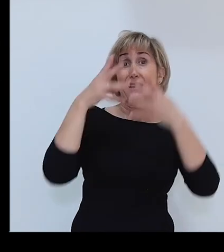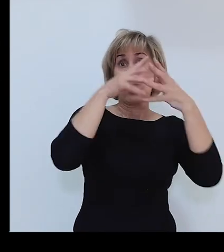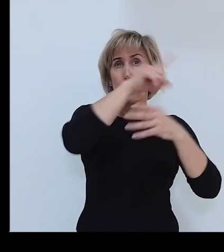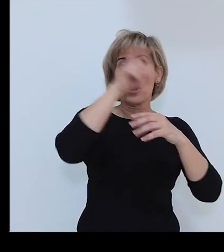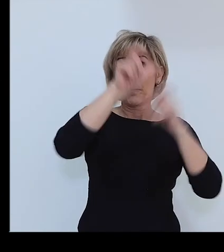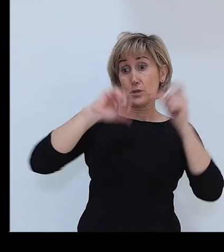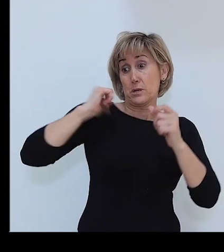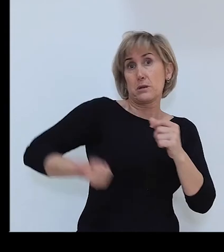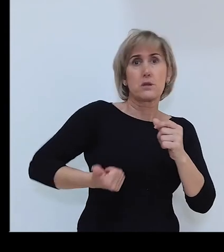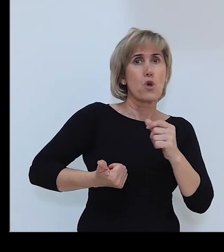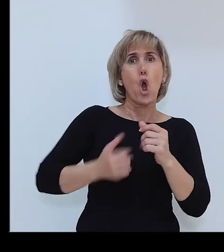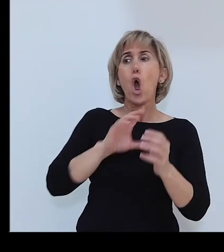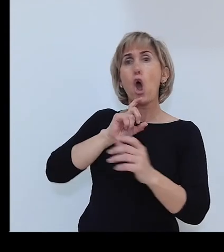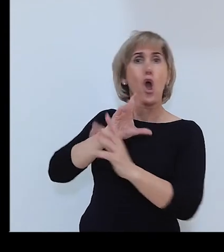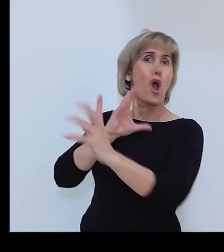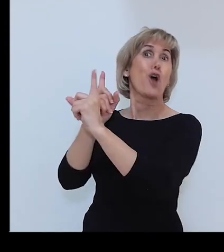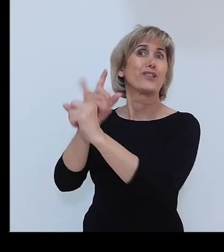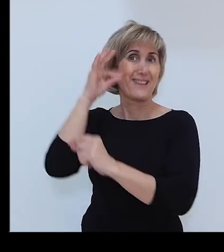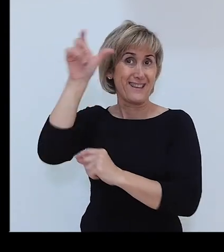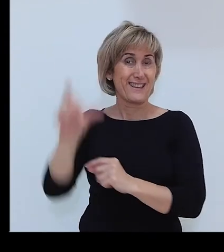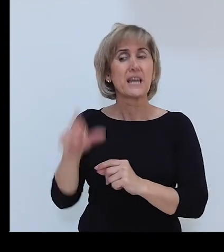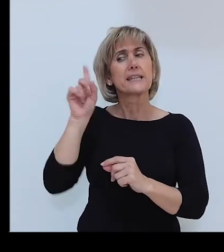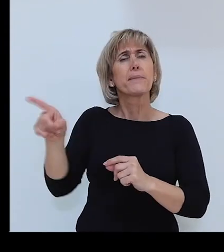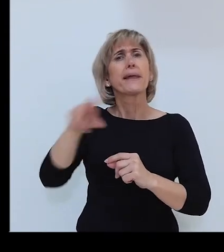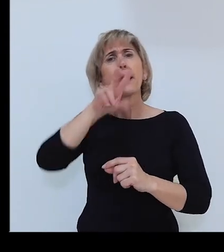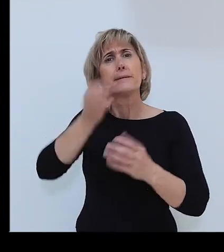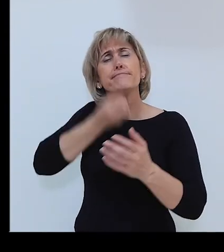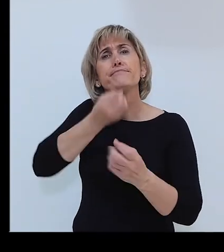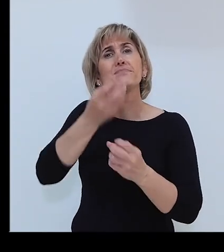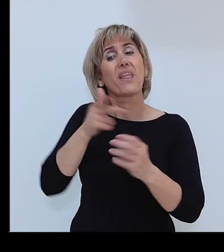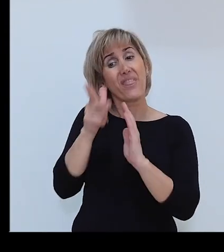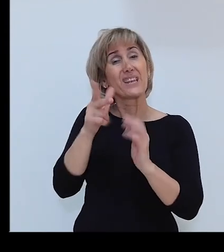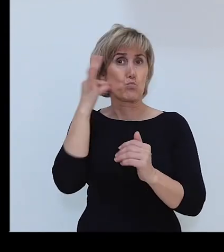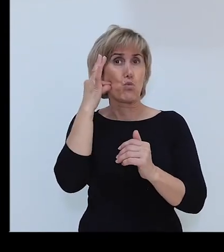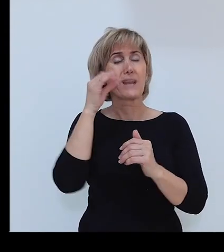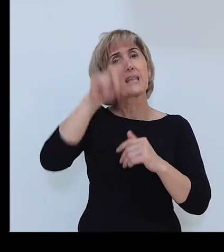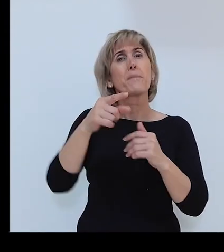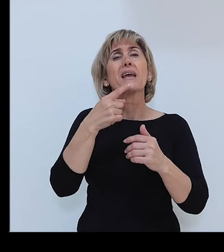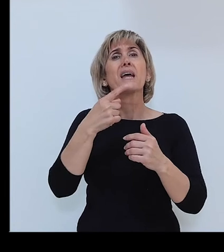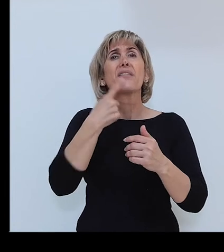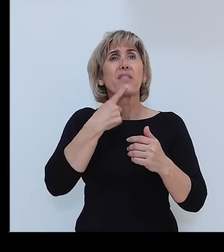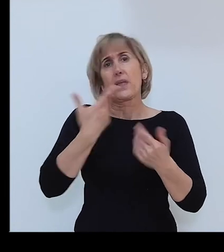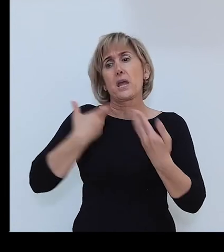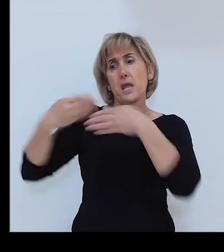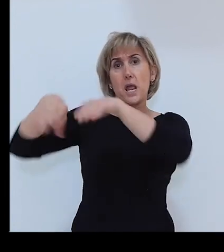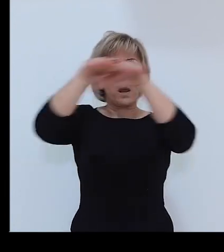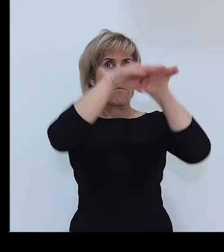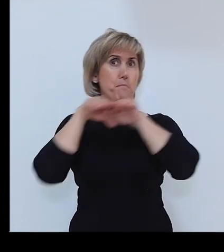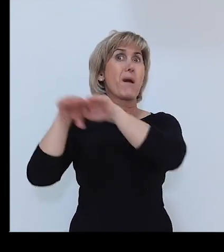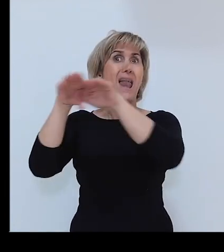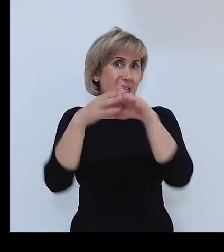el rechazo de la clase alta en Estados Unidos. Aquí también hablaba de los derechos de las mujeres y de